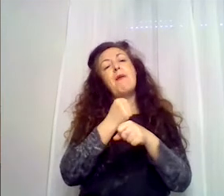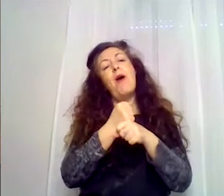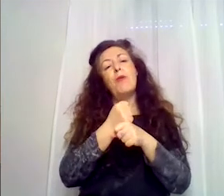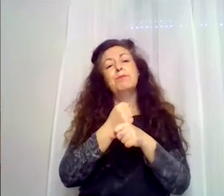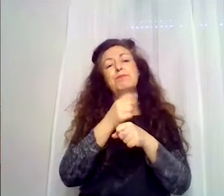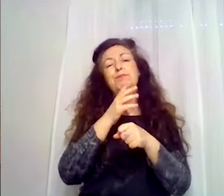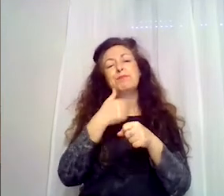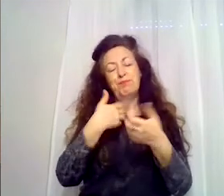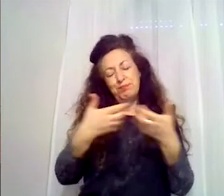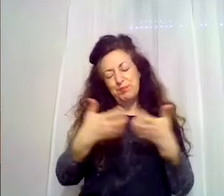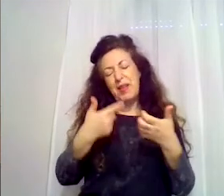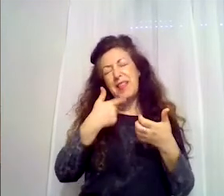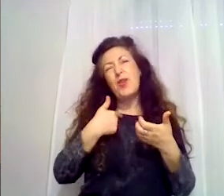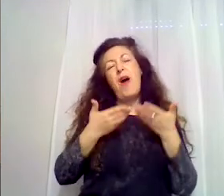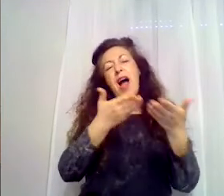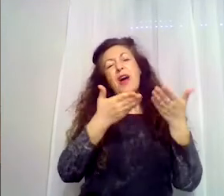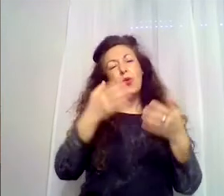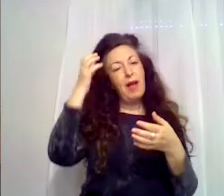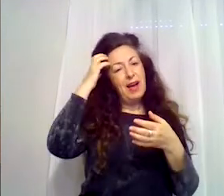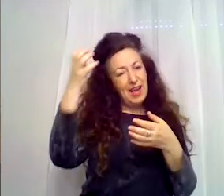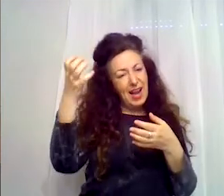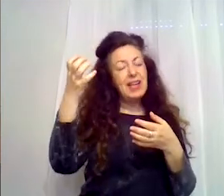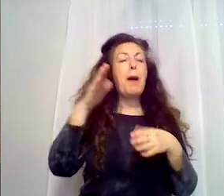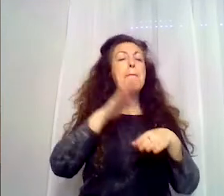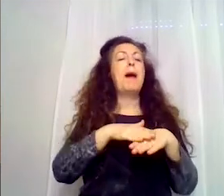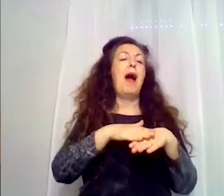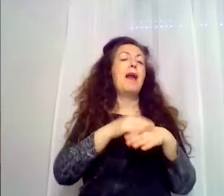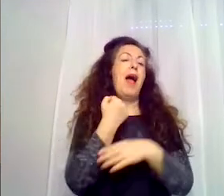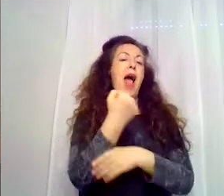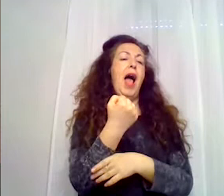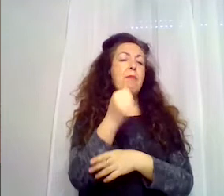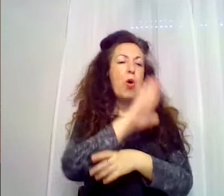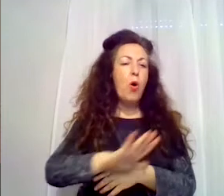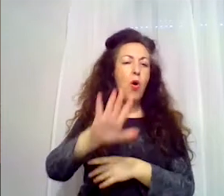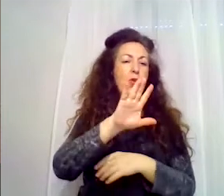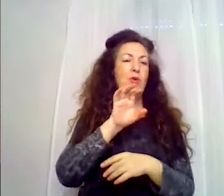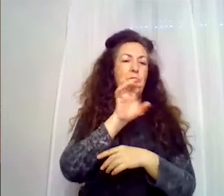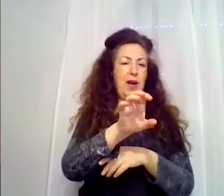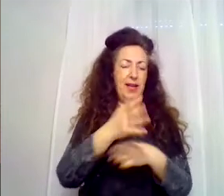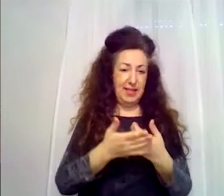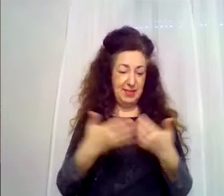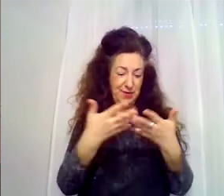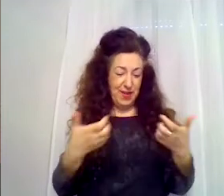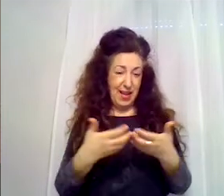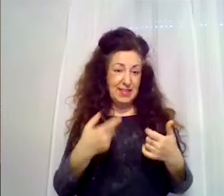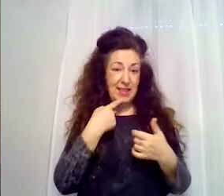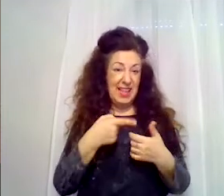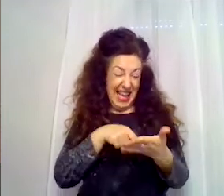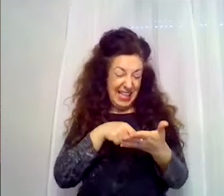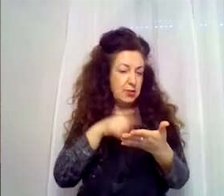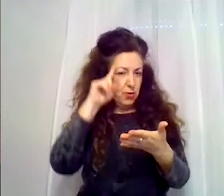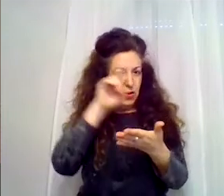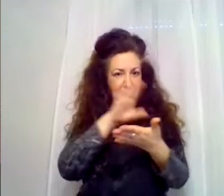recibe esta carta donde se justifican las ausencias de Christopher Marlowe al